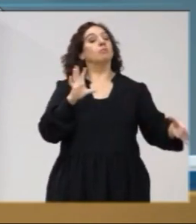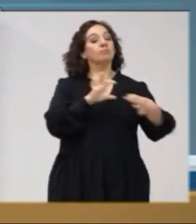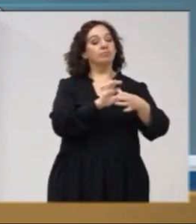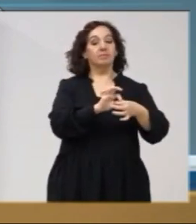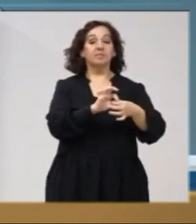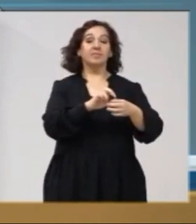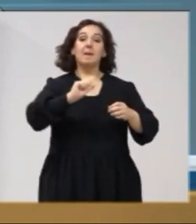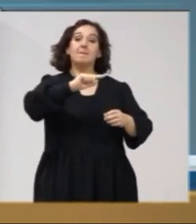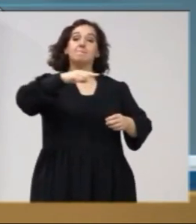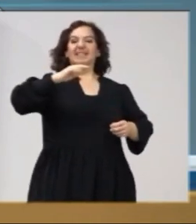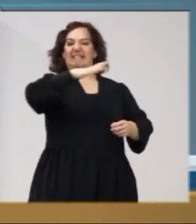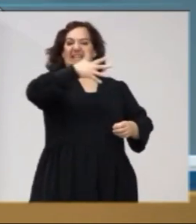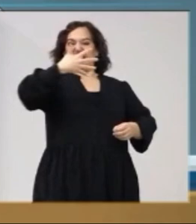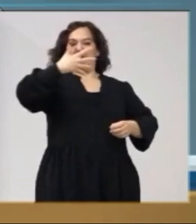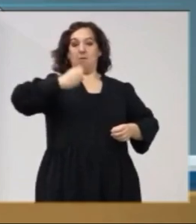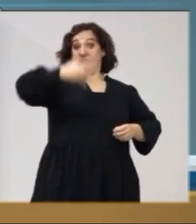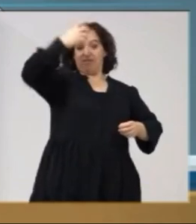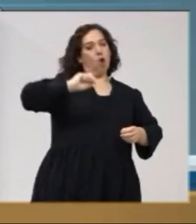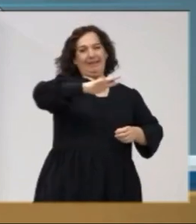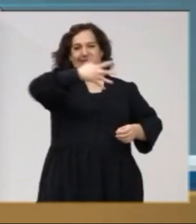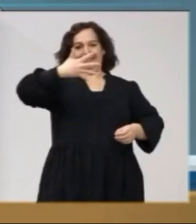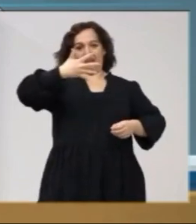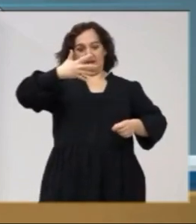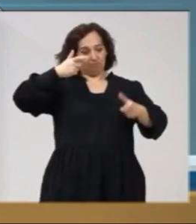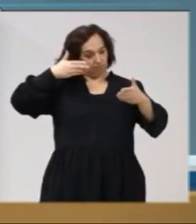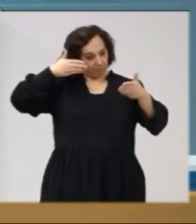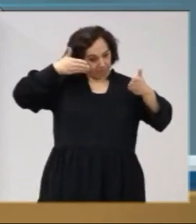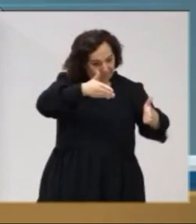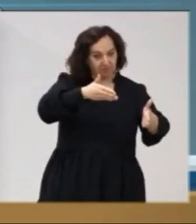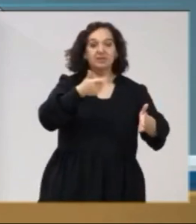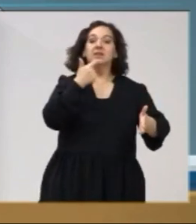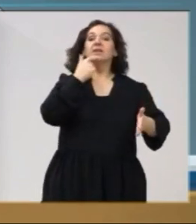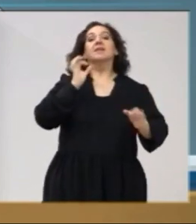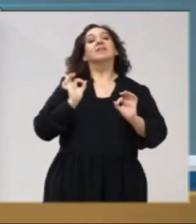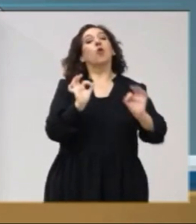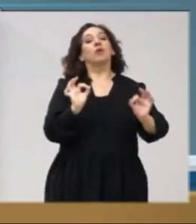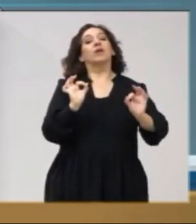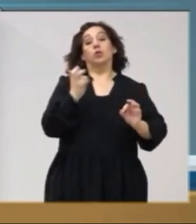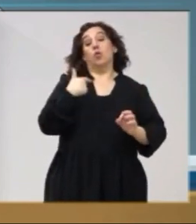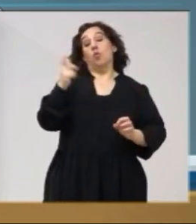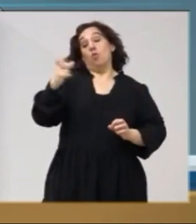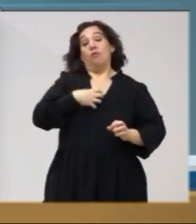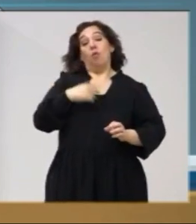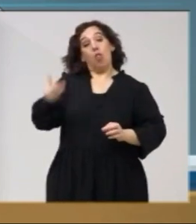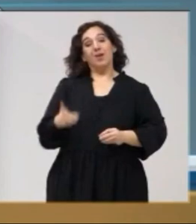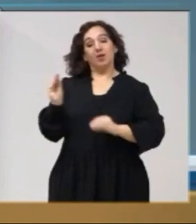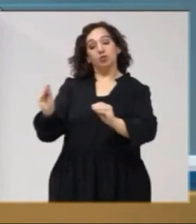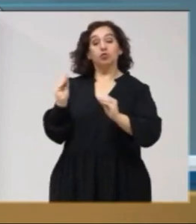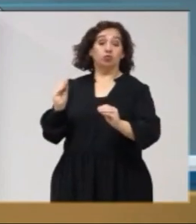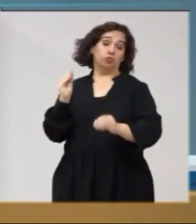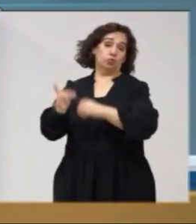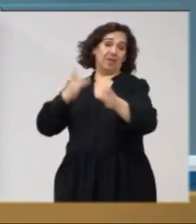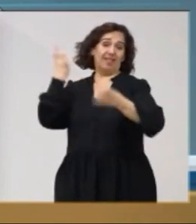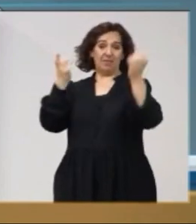a la planta quinta del edificio y en concreto a las actuaciones de un funcionario de la casa,